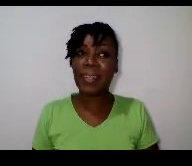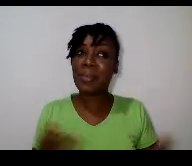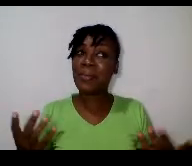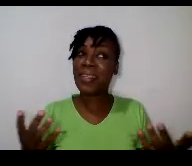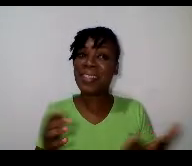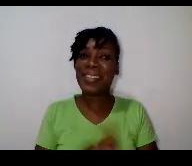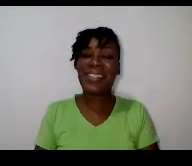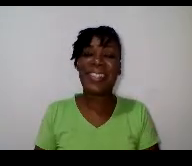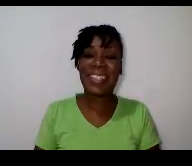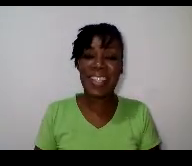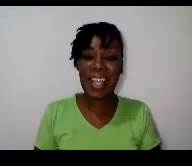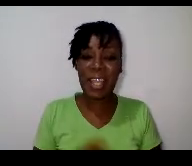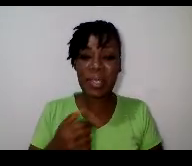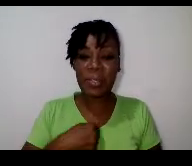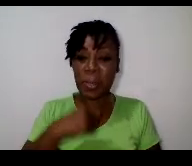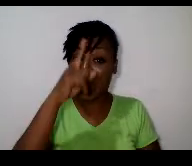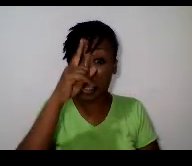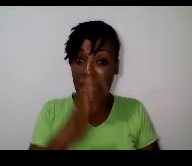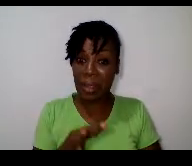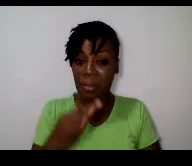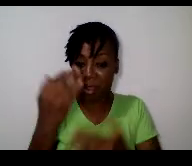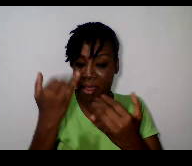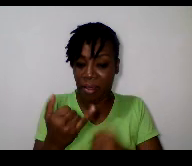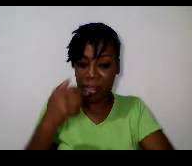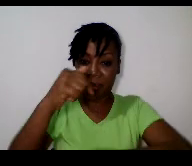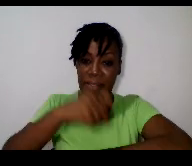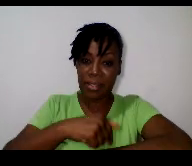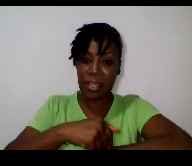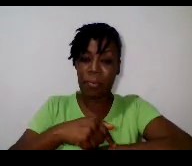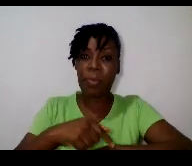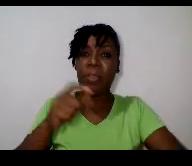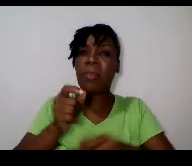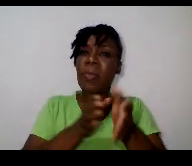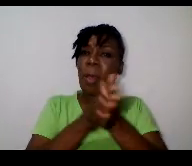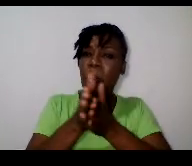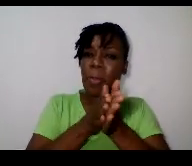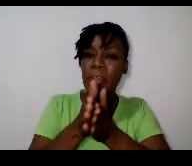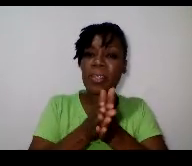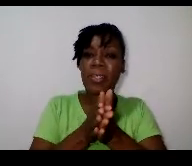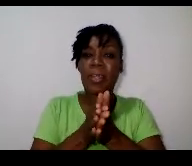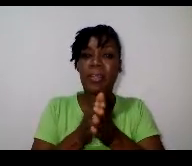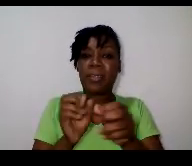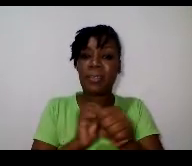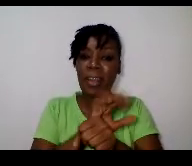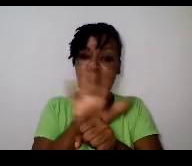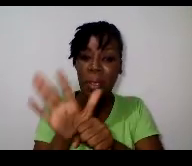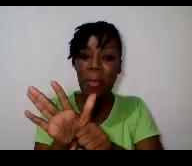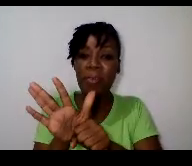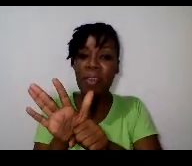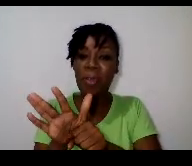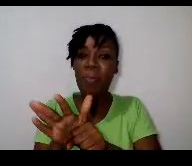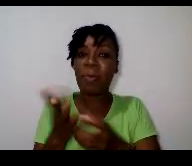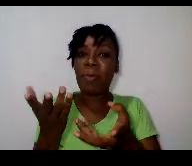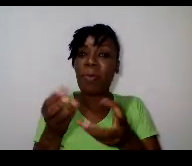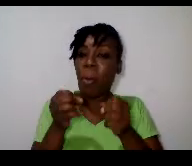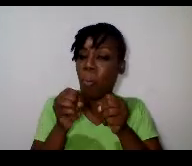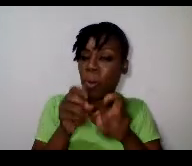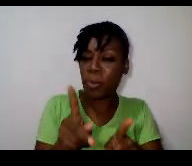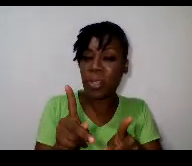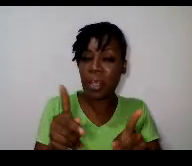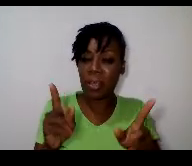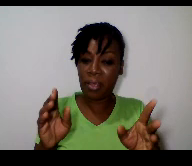Yo creo que en estos momentos tenemos que aprovechar la pandemia como una oportunidad para exponer